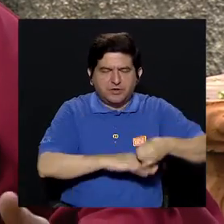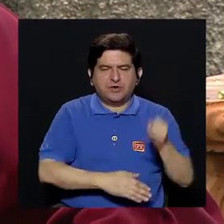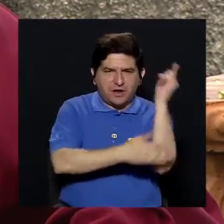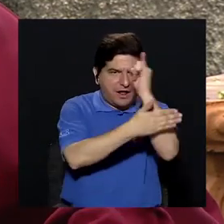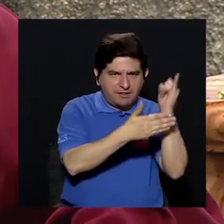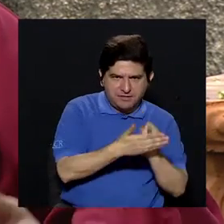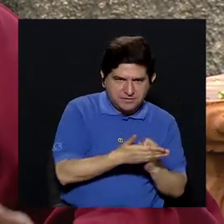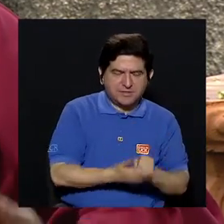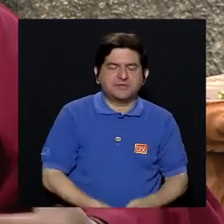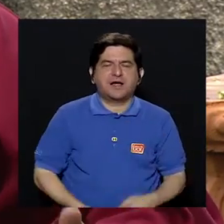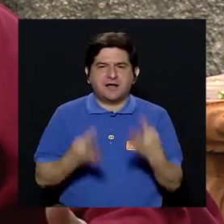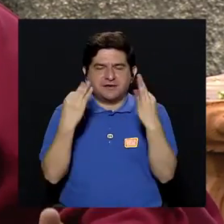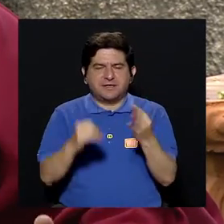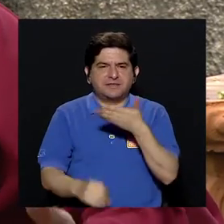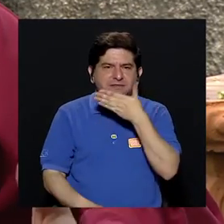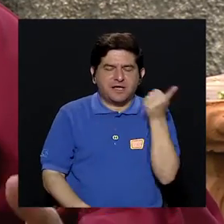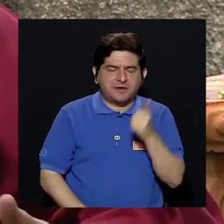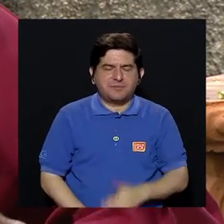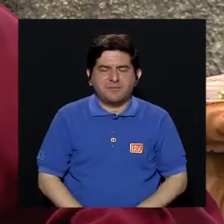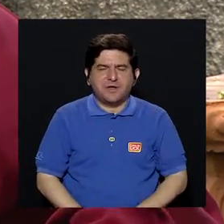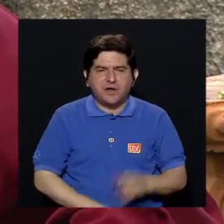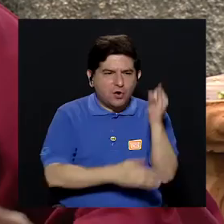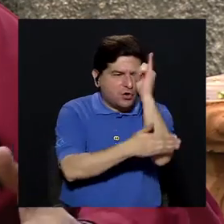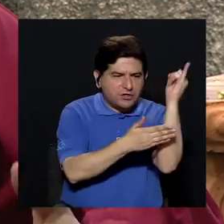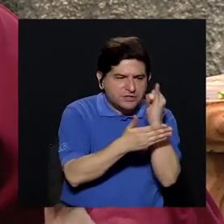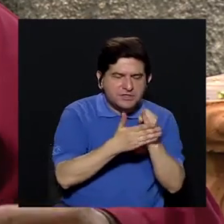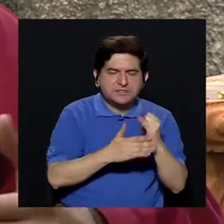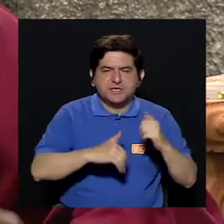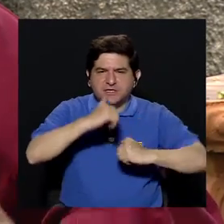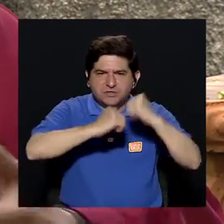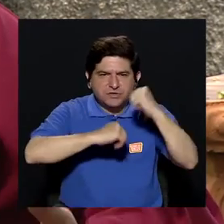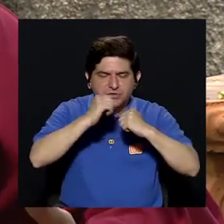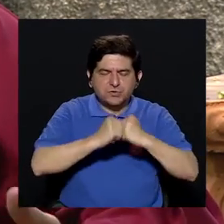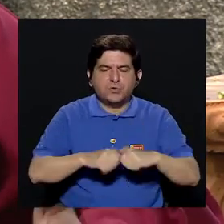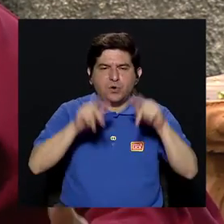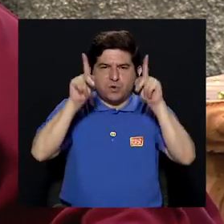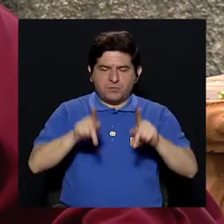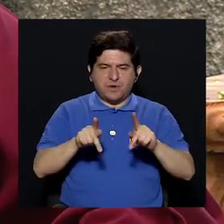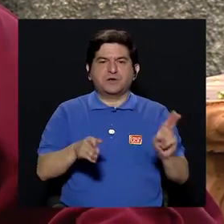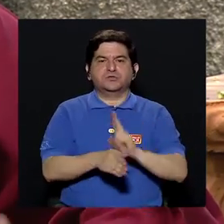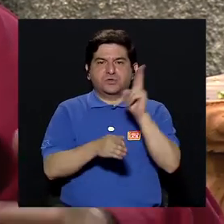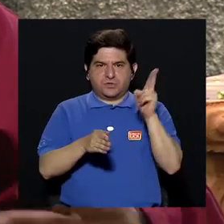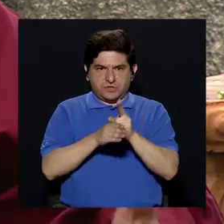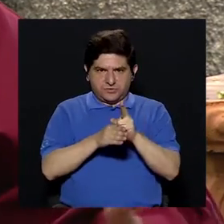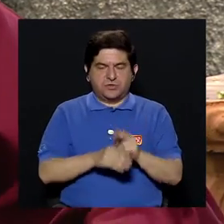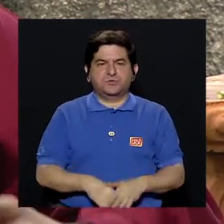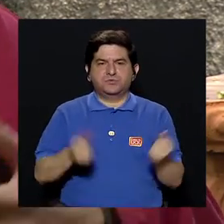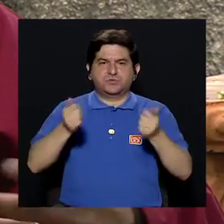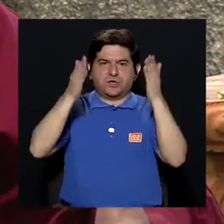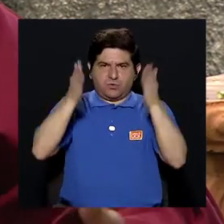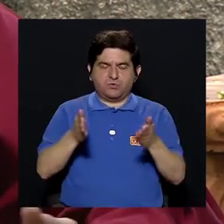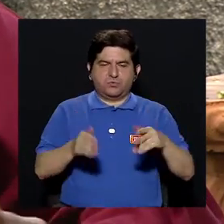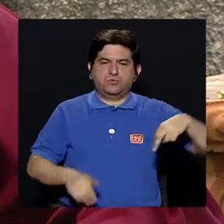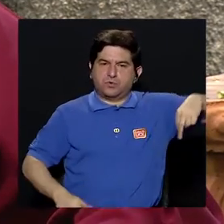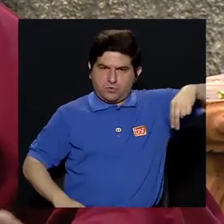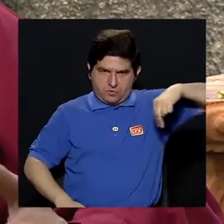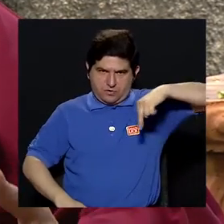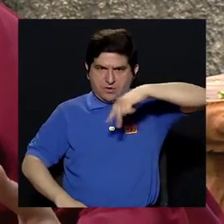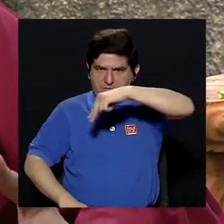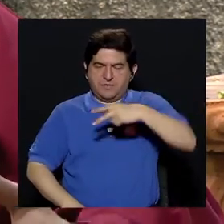es mejorar el diseño de la infraestructura para que los humanos que operan esa infraestructura, los conductores, los